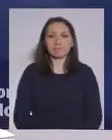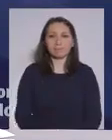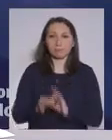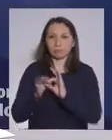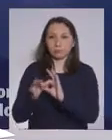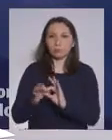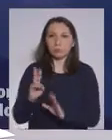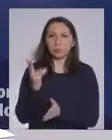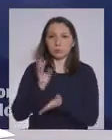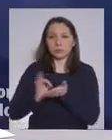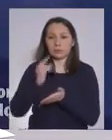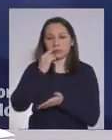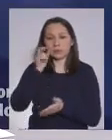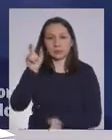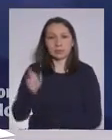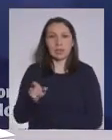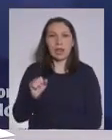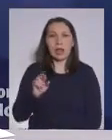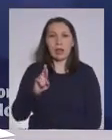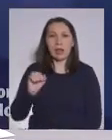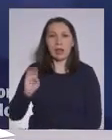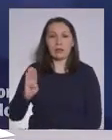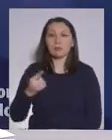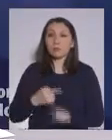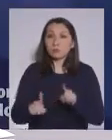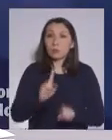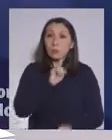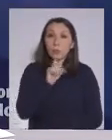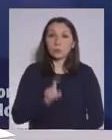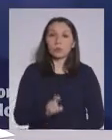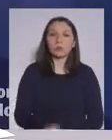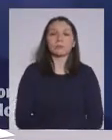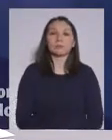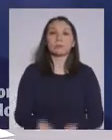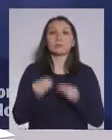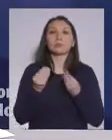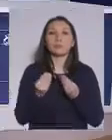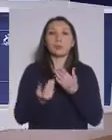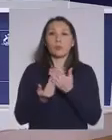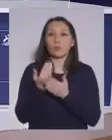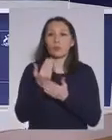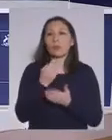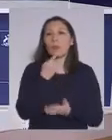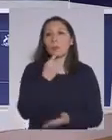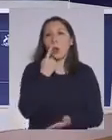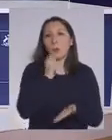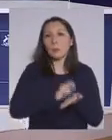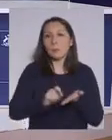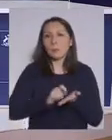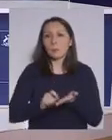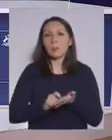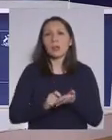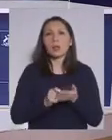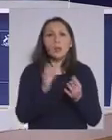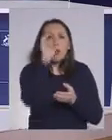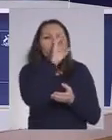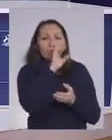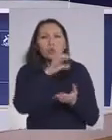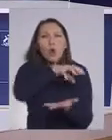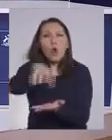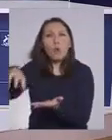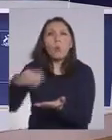gracias subsecretario fernando arau la siguiente pregunta por favor muy buenos días consultar sobre la trazabilidad comunal de estos